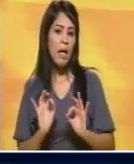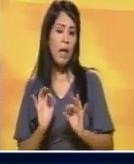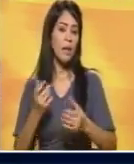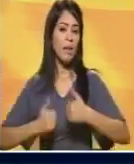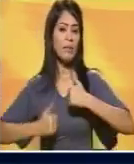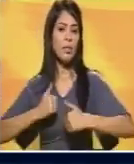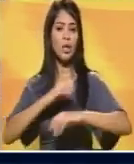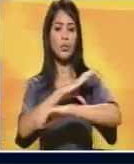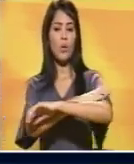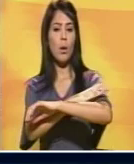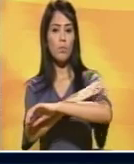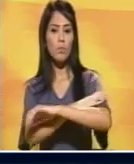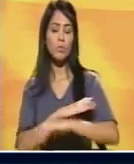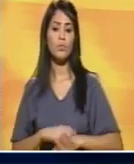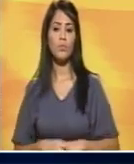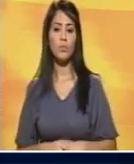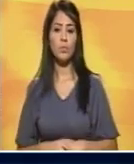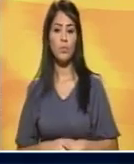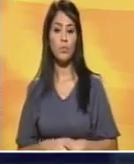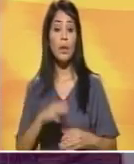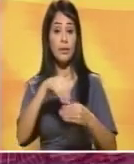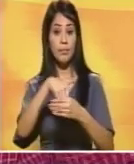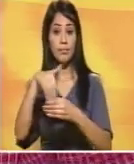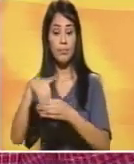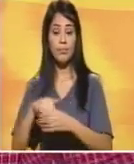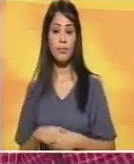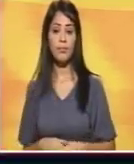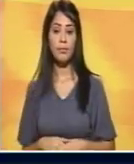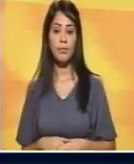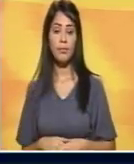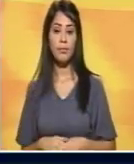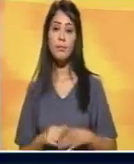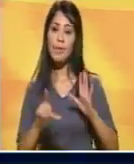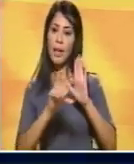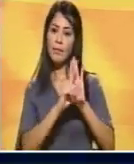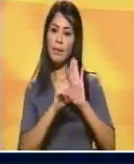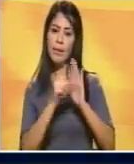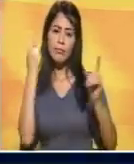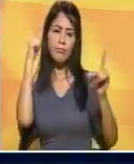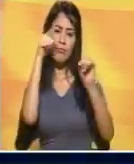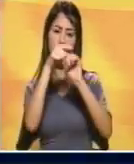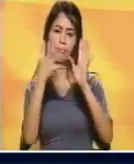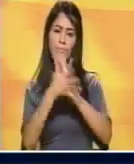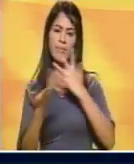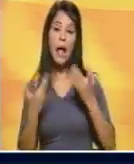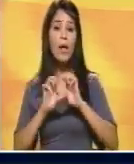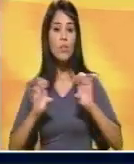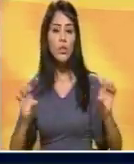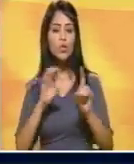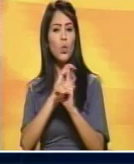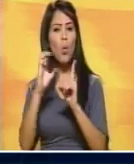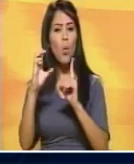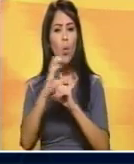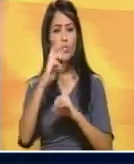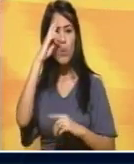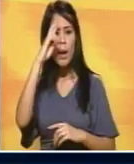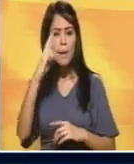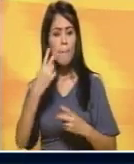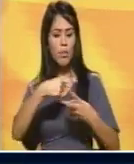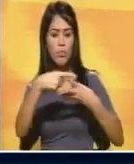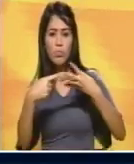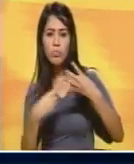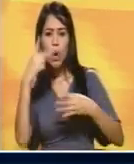de la MUD en las elecciones regionales. Esta ley, sobre todo su objetivo, es la educación, la culturización del respeto a la